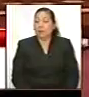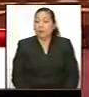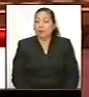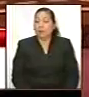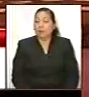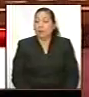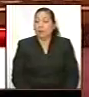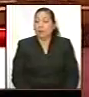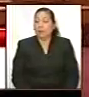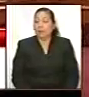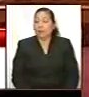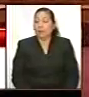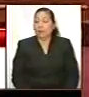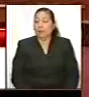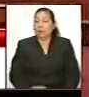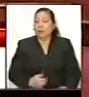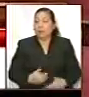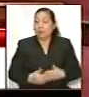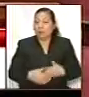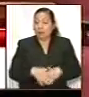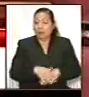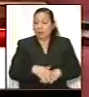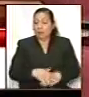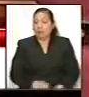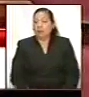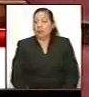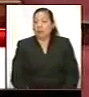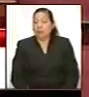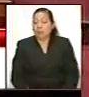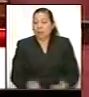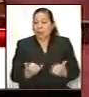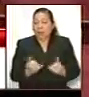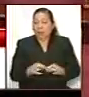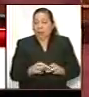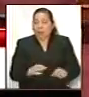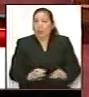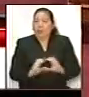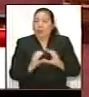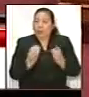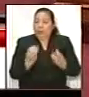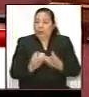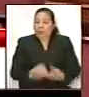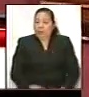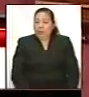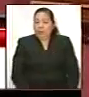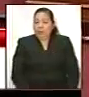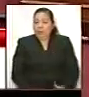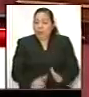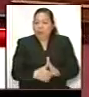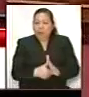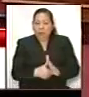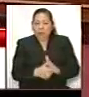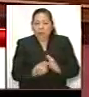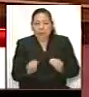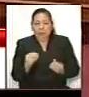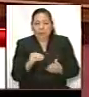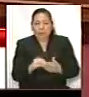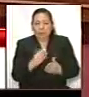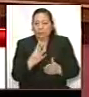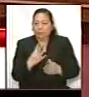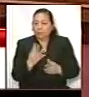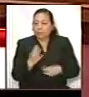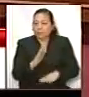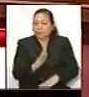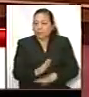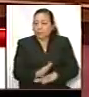está procediendo a la votación respectiva aquí en el Pleno del Congreso, luego de haberse reanudado a las 4 de